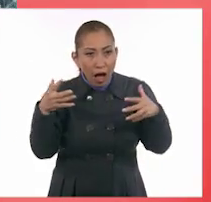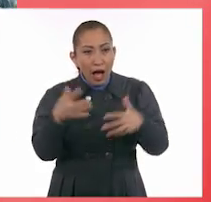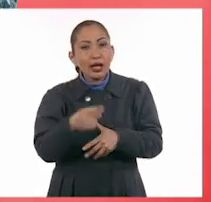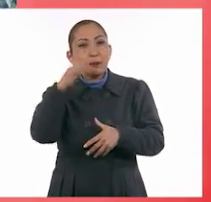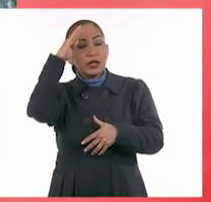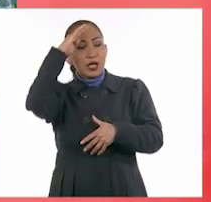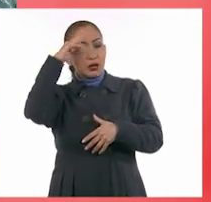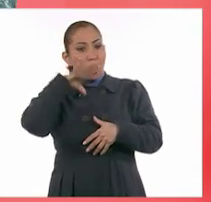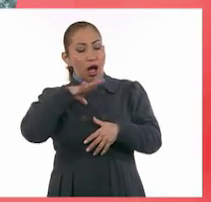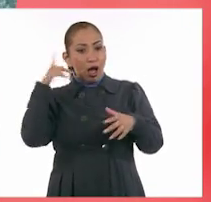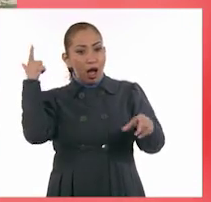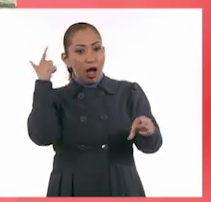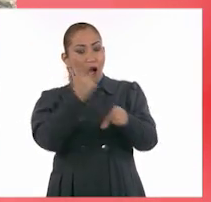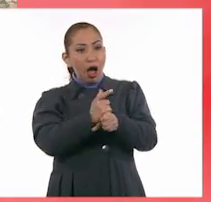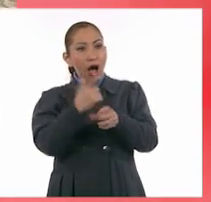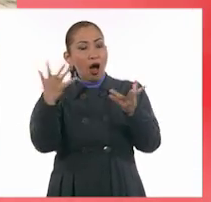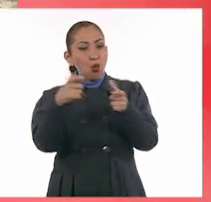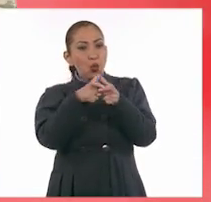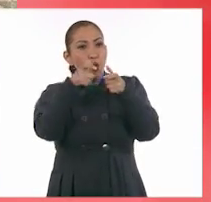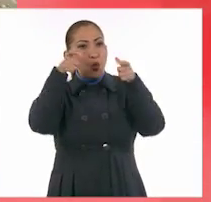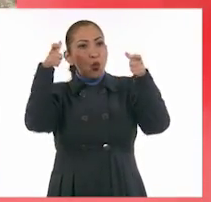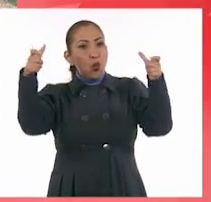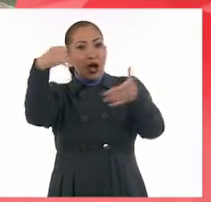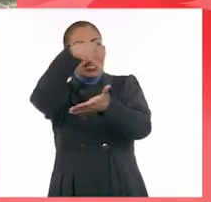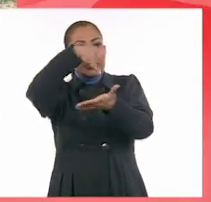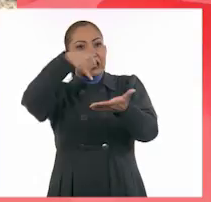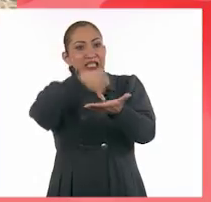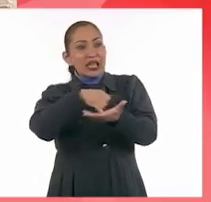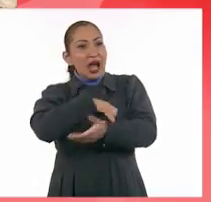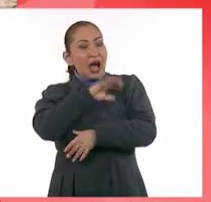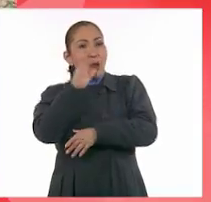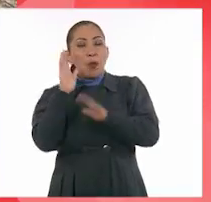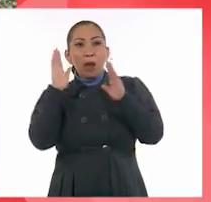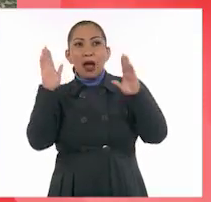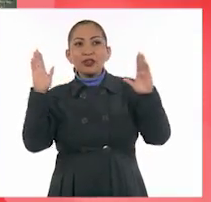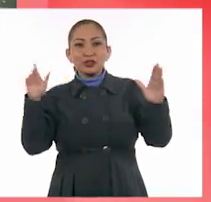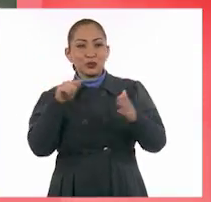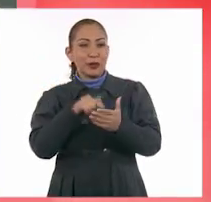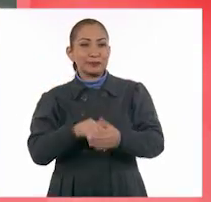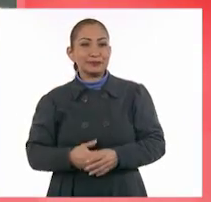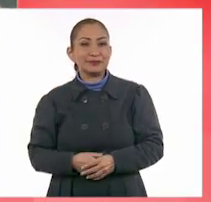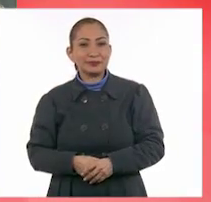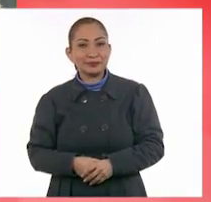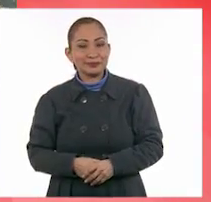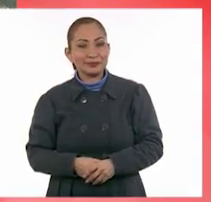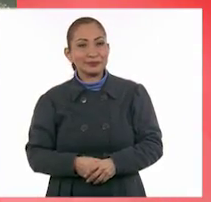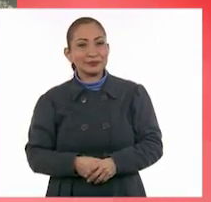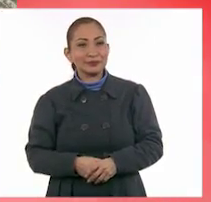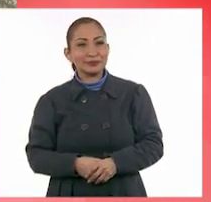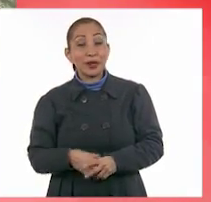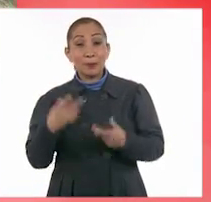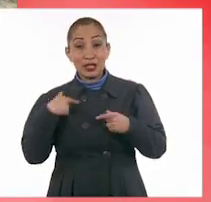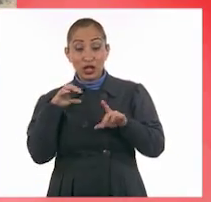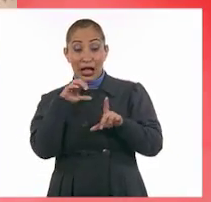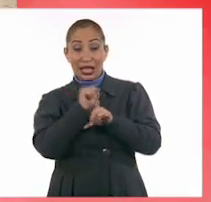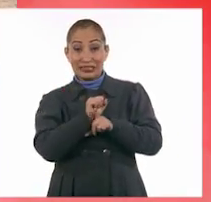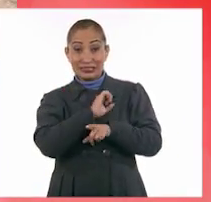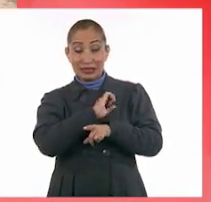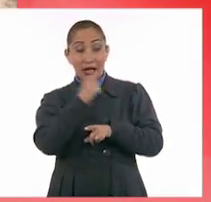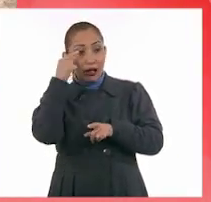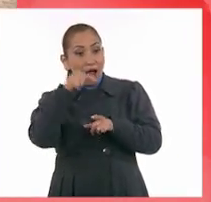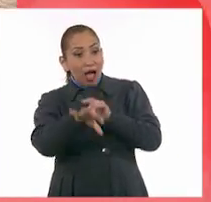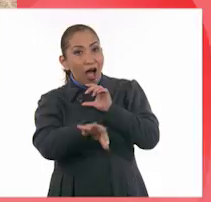quienes pensaron que habían descubierto una inmensa isla inexplorada y fantástica. Los conquistadores creyeron